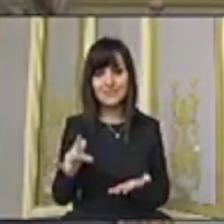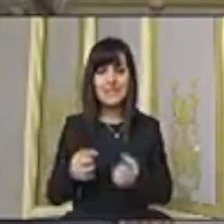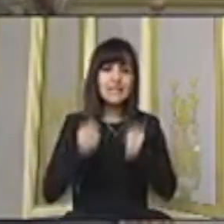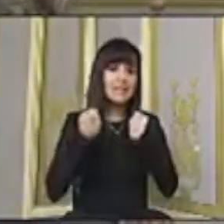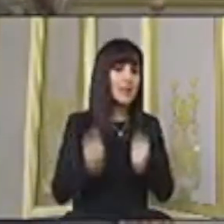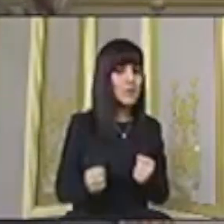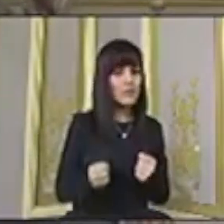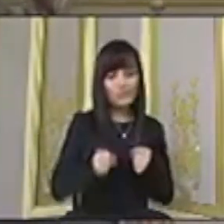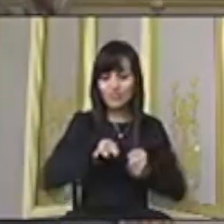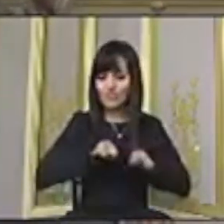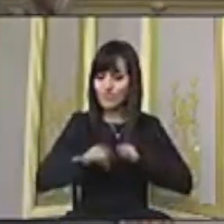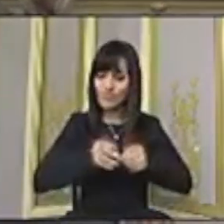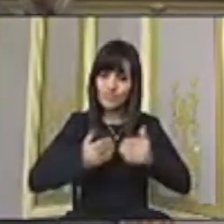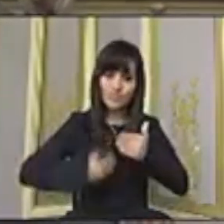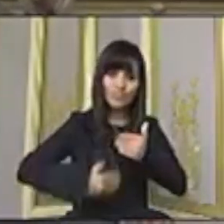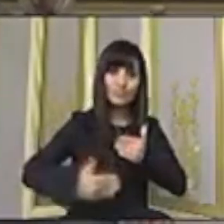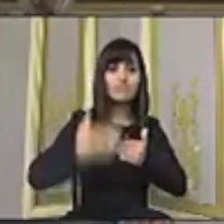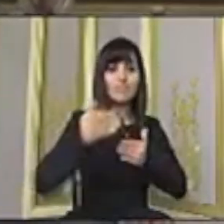por Puebla.